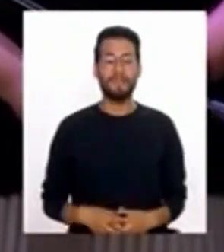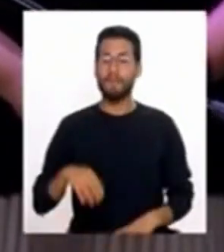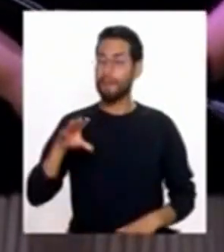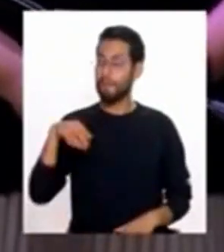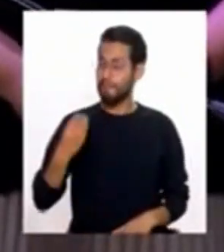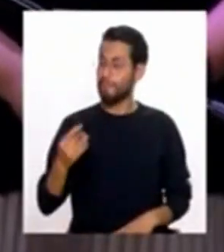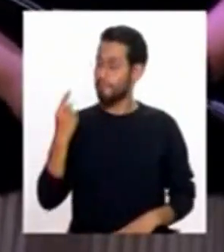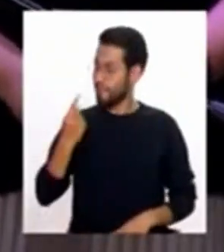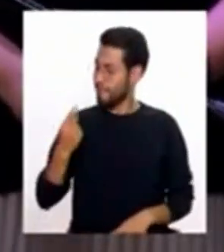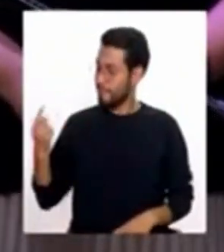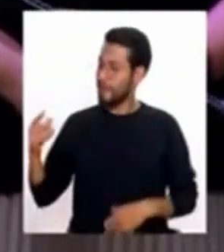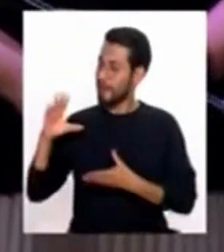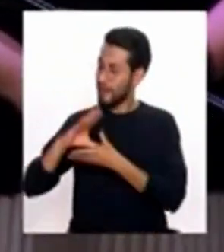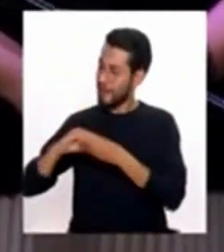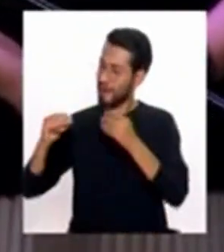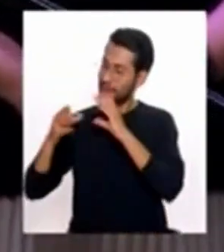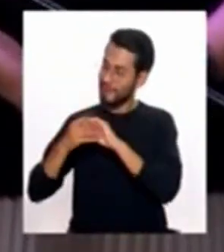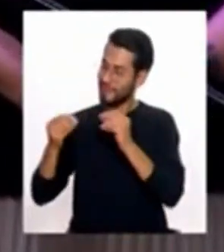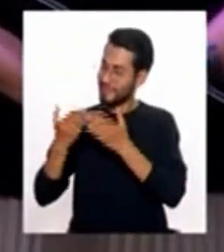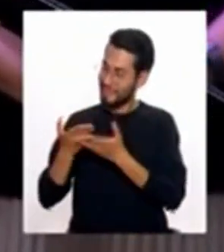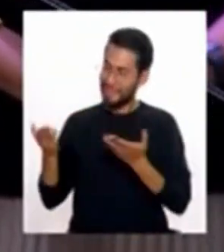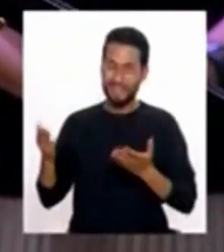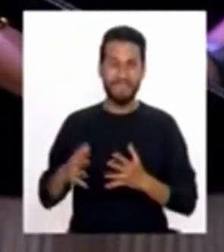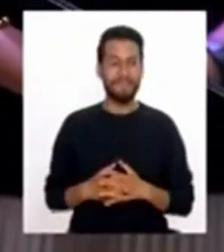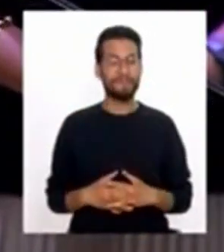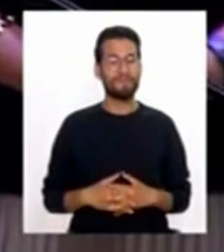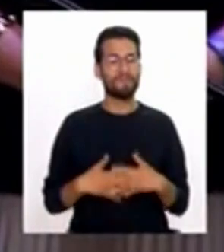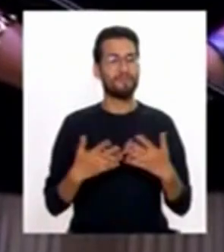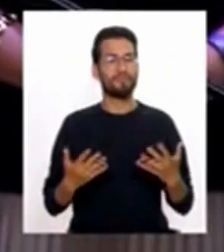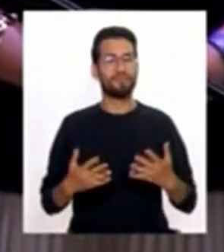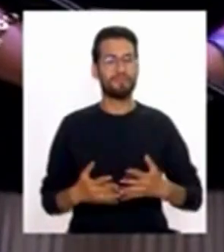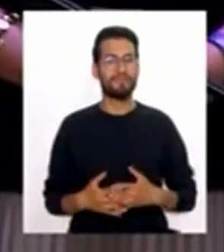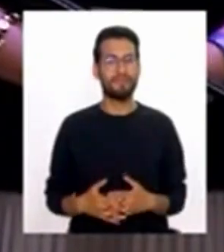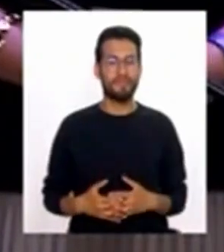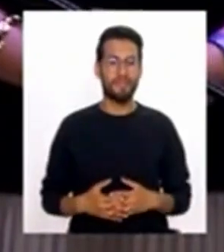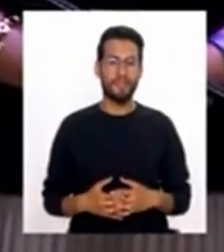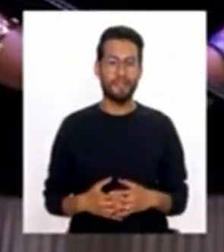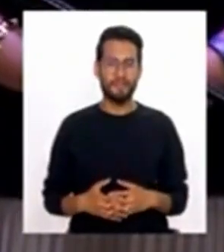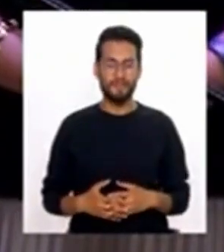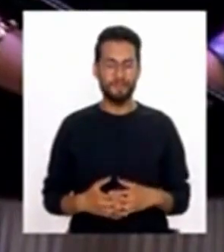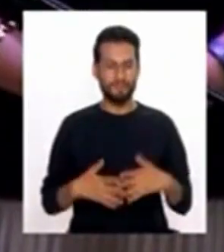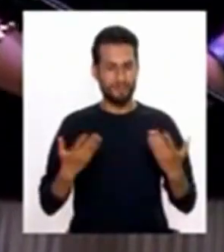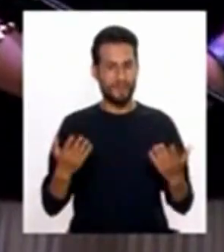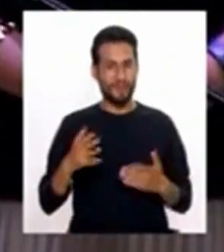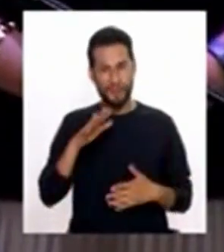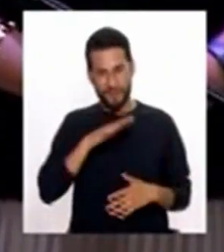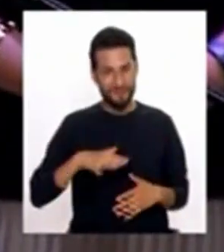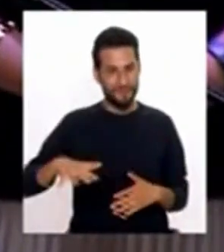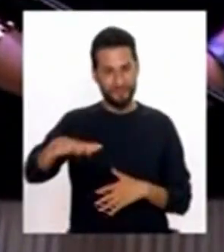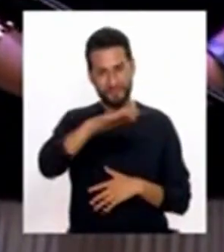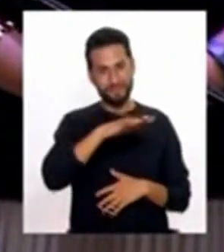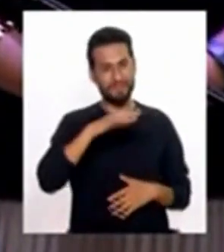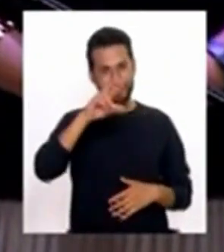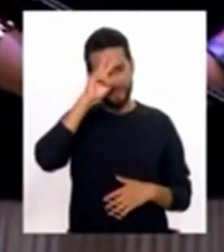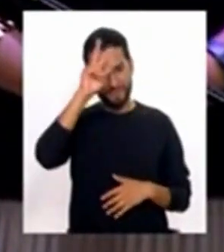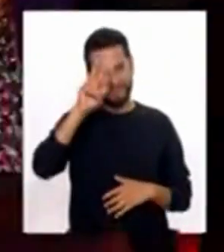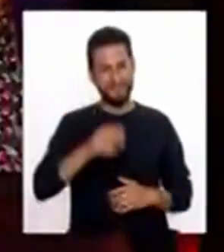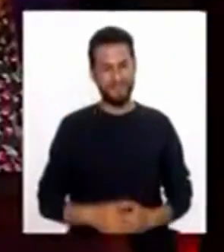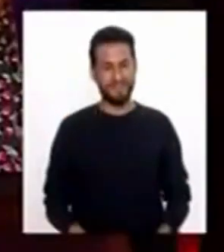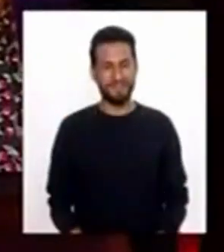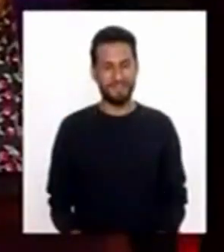Porque cada una de esas historias está en todo nuestro territorio